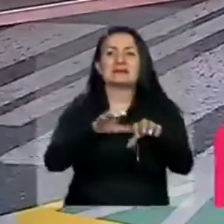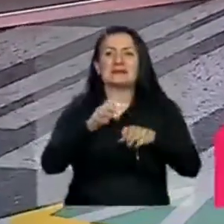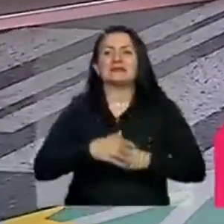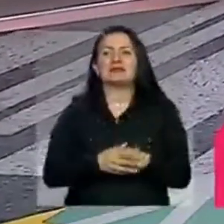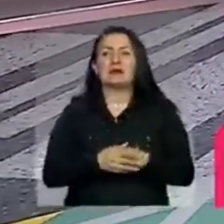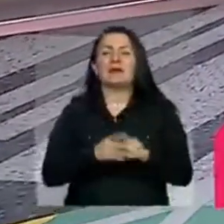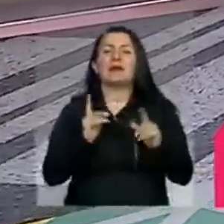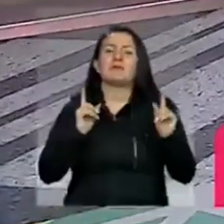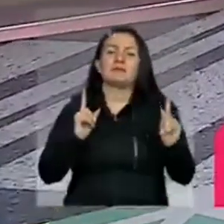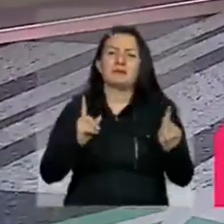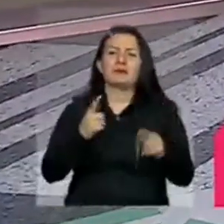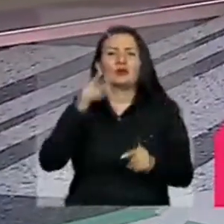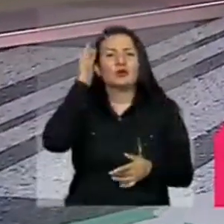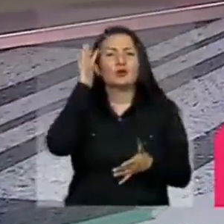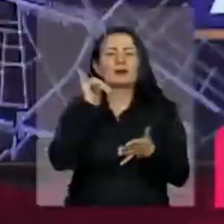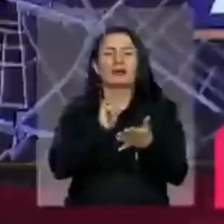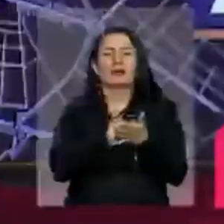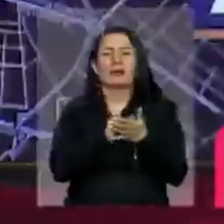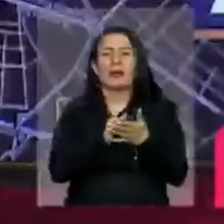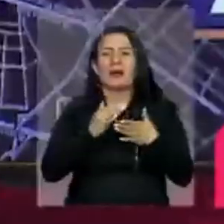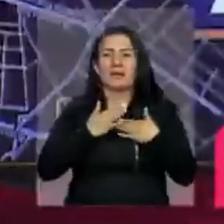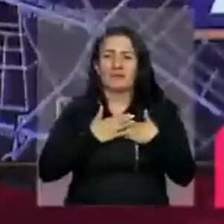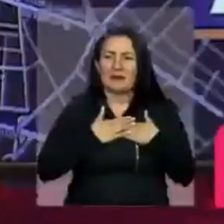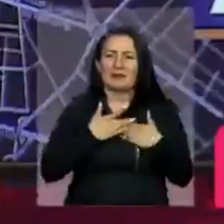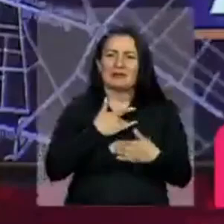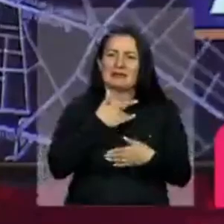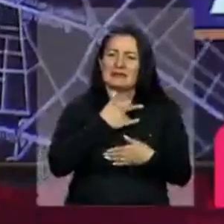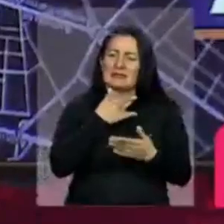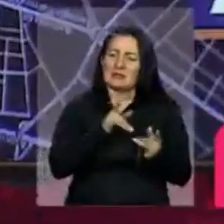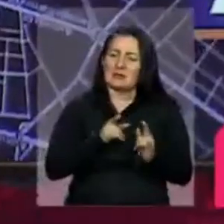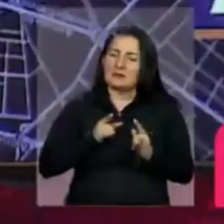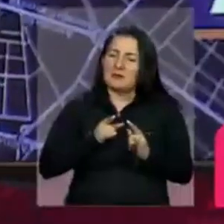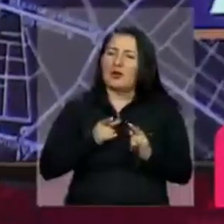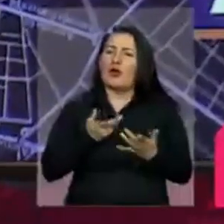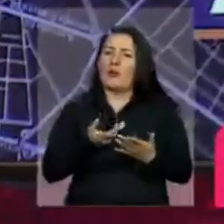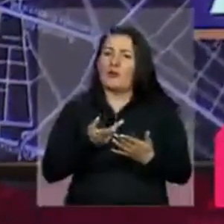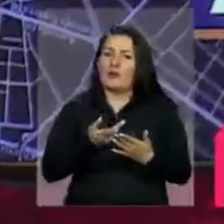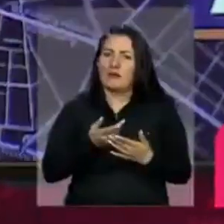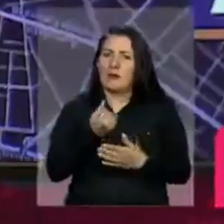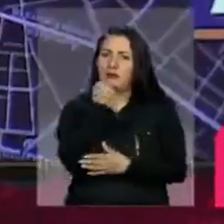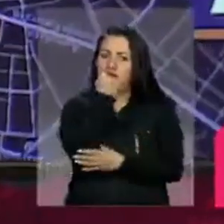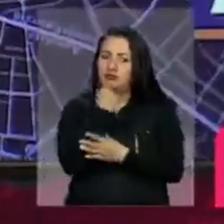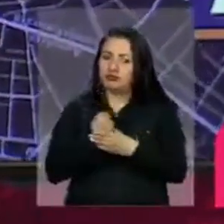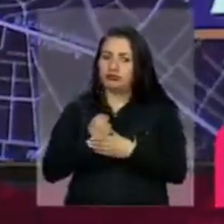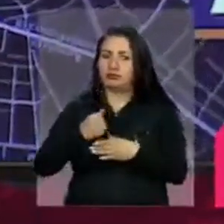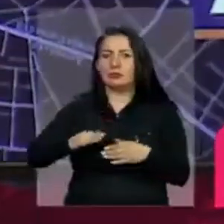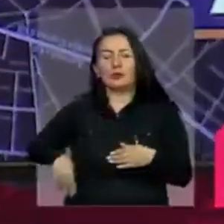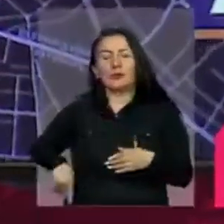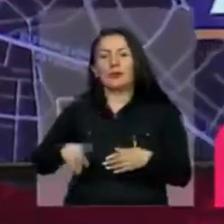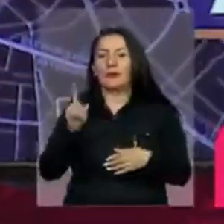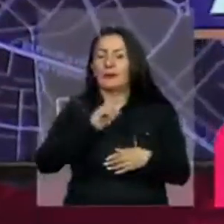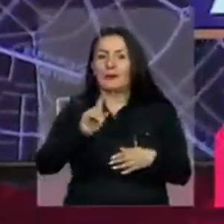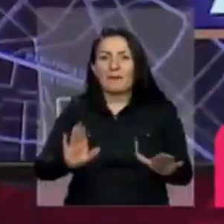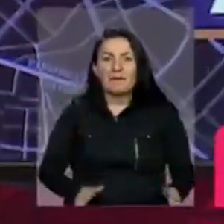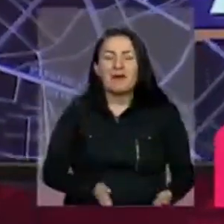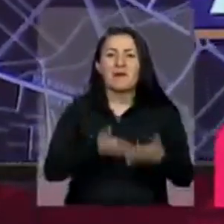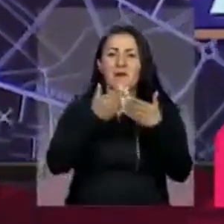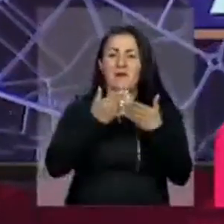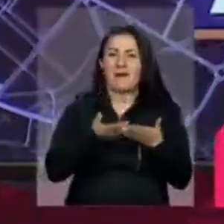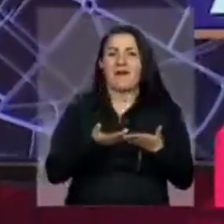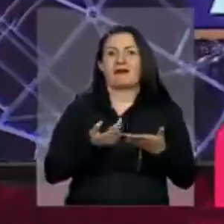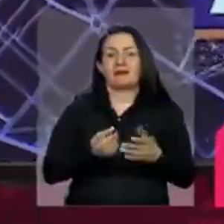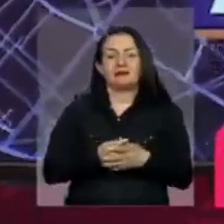Pero yo creo que a mí me da esa sensación de que no podemos empeorar, creo que no podemos estar